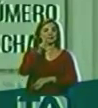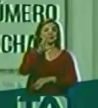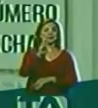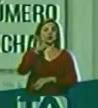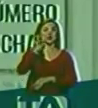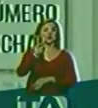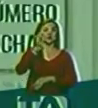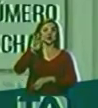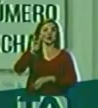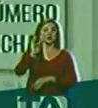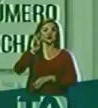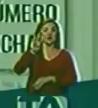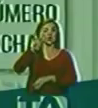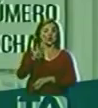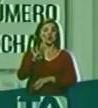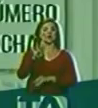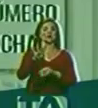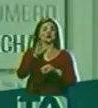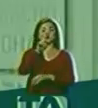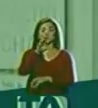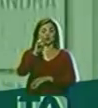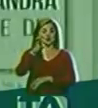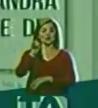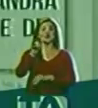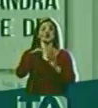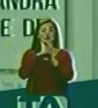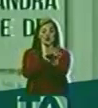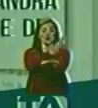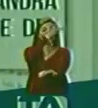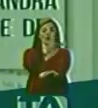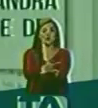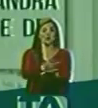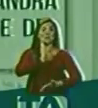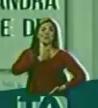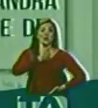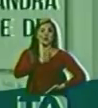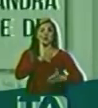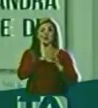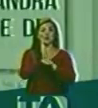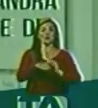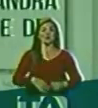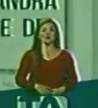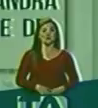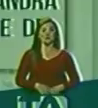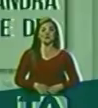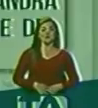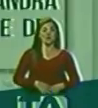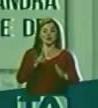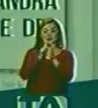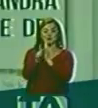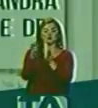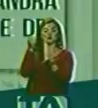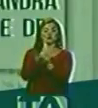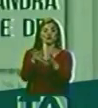64 100 del banco del pichincha cuenta de ahorros de la que soy titular así como la recepción de los depósitos